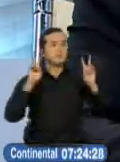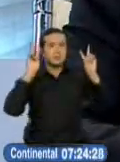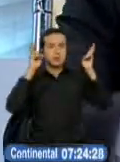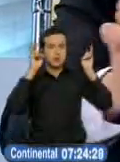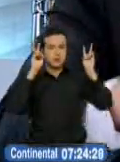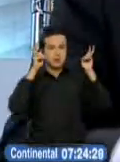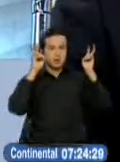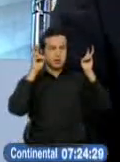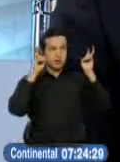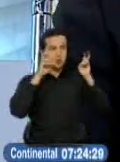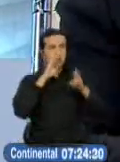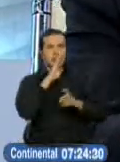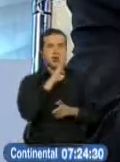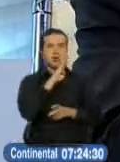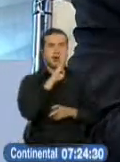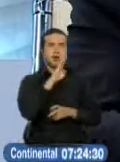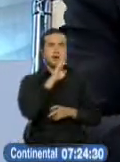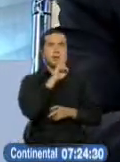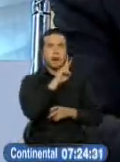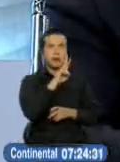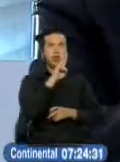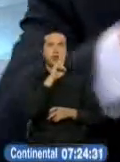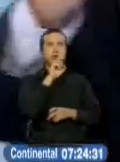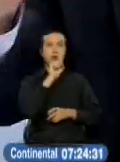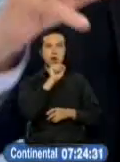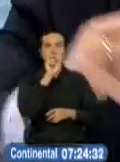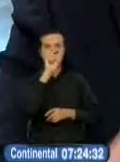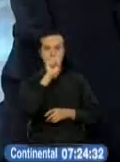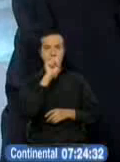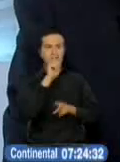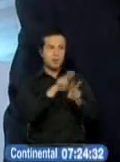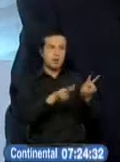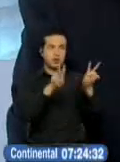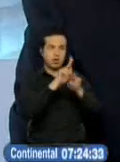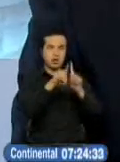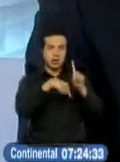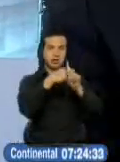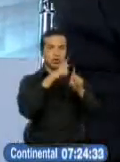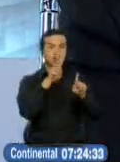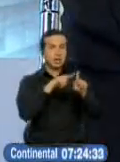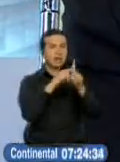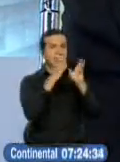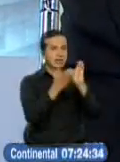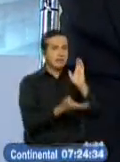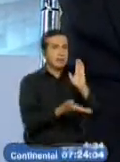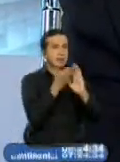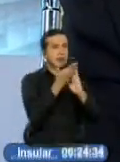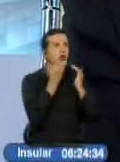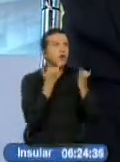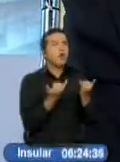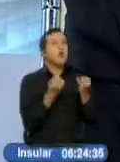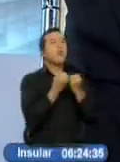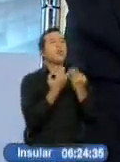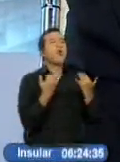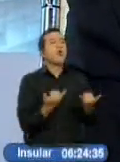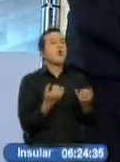BAM es uno de los problemas y estaban dispuestos a subir el valor agregado nacional. ¿En cuánto está el valor agregado nacional del BAM en